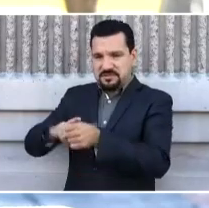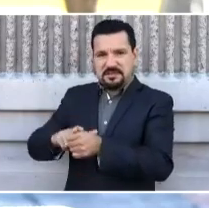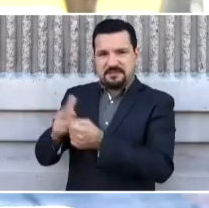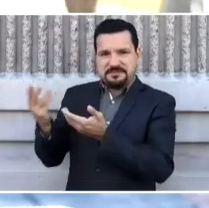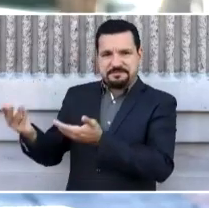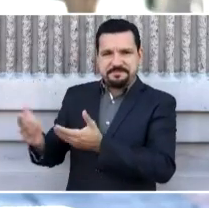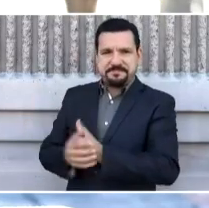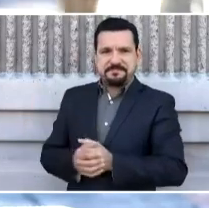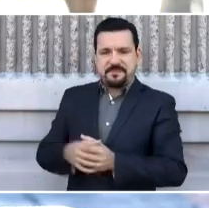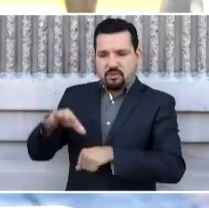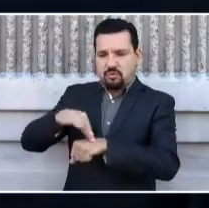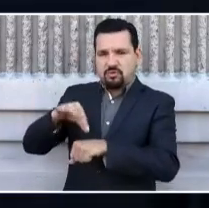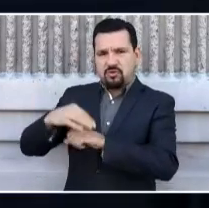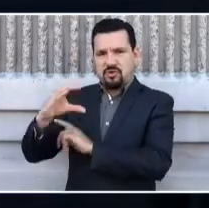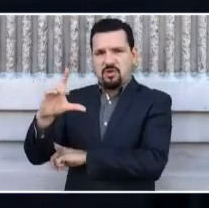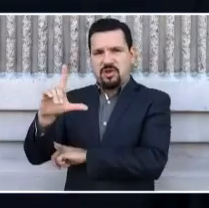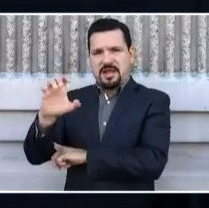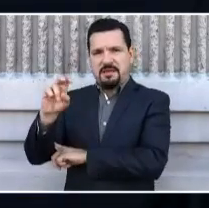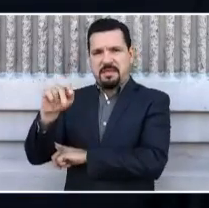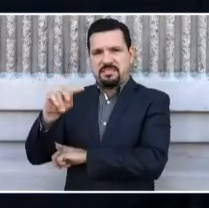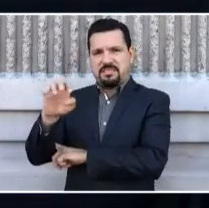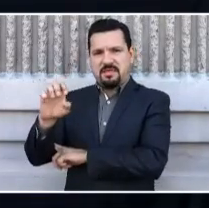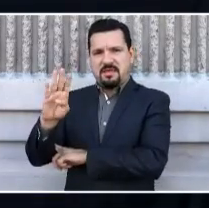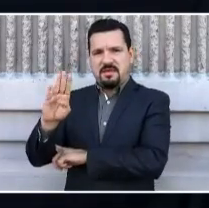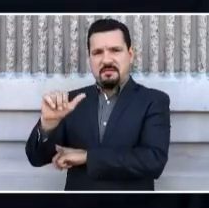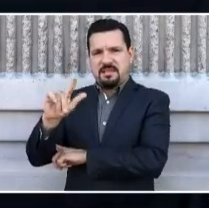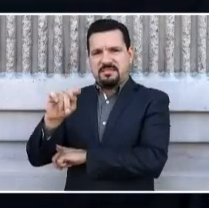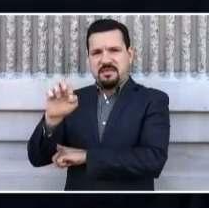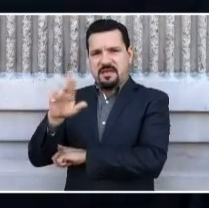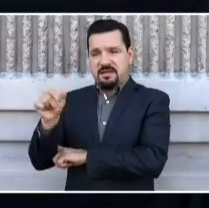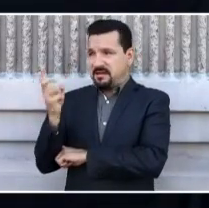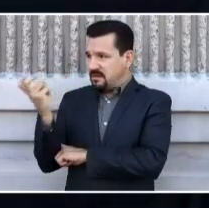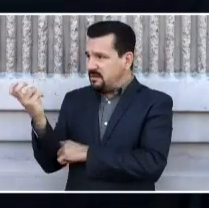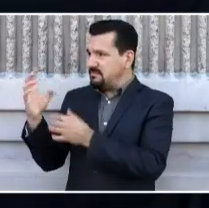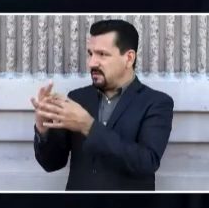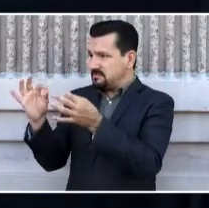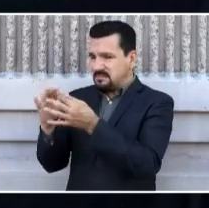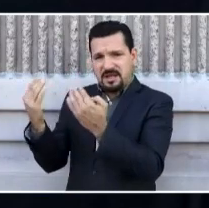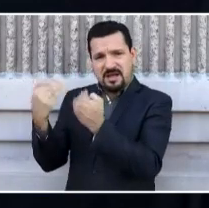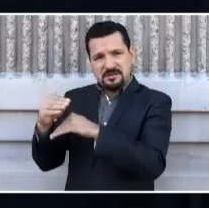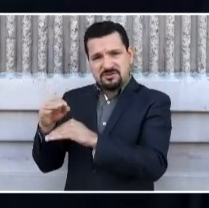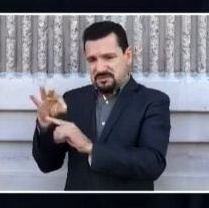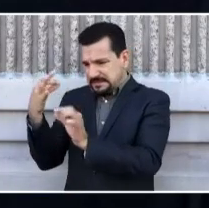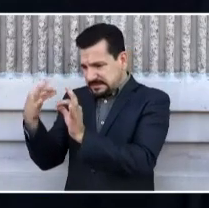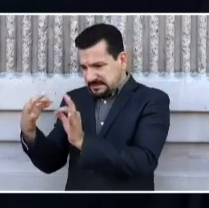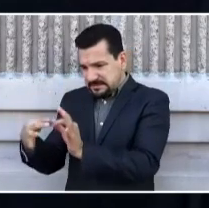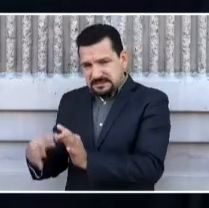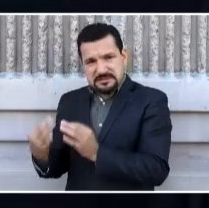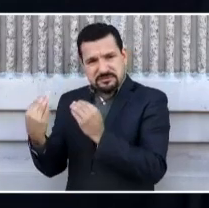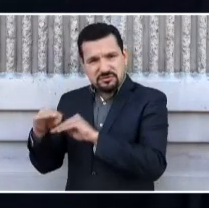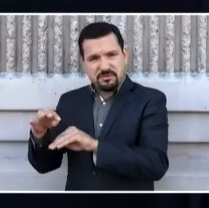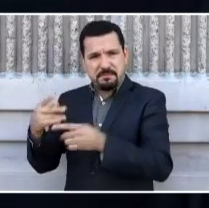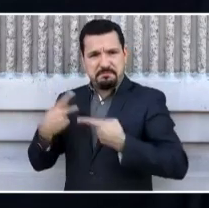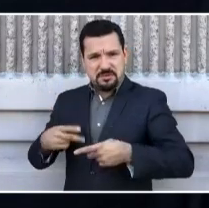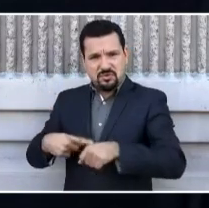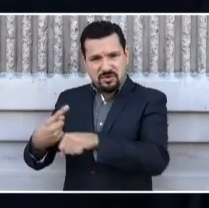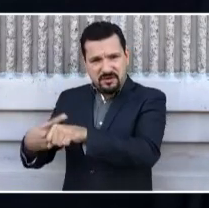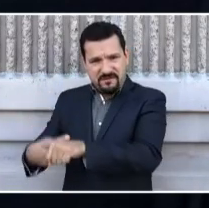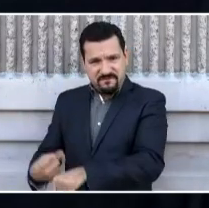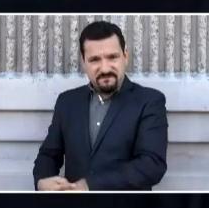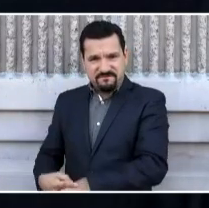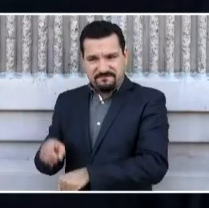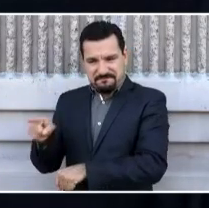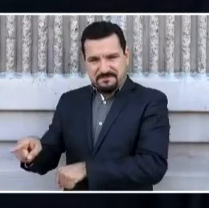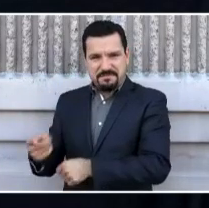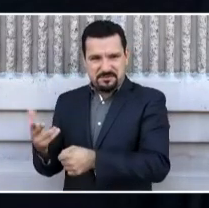hospitales, el doctor Clemente Valtierra, para justamente hablar un poquito más de detalles de los pacientes y de la